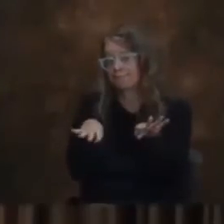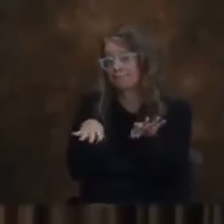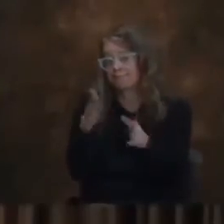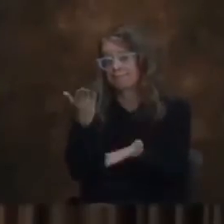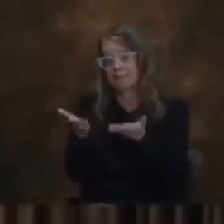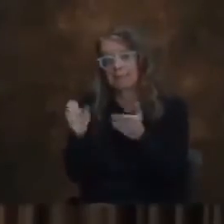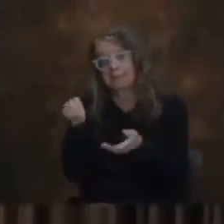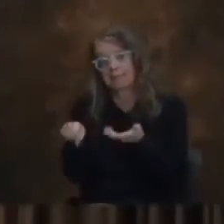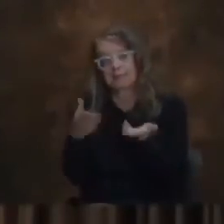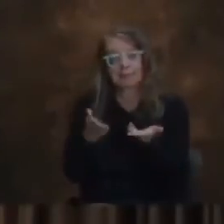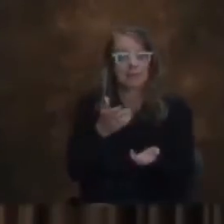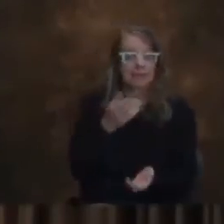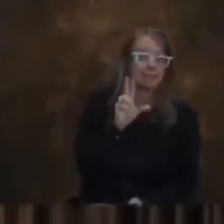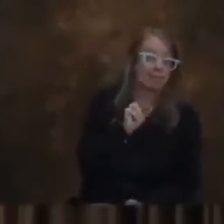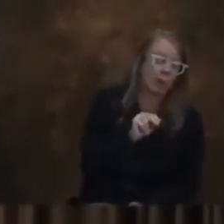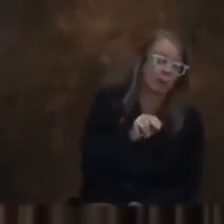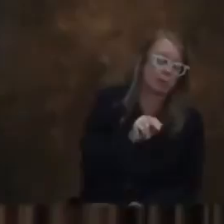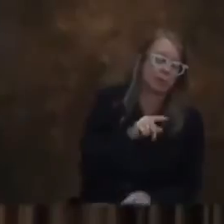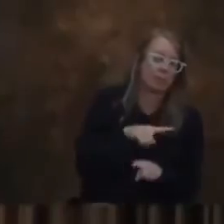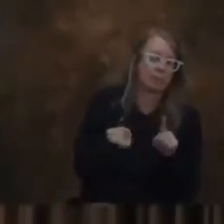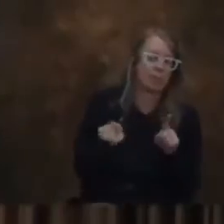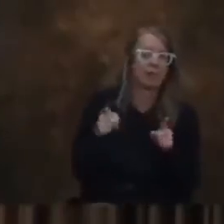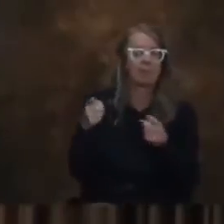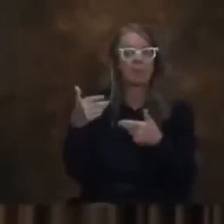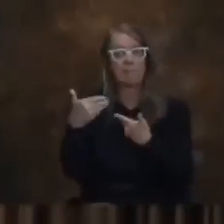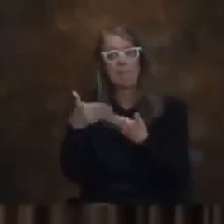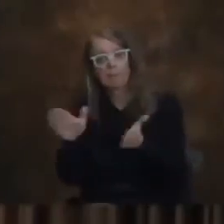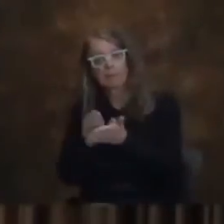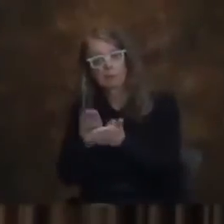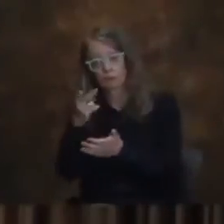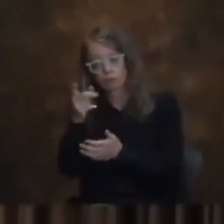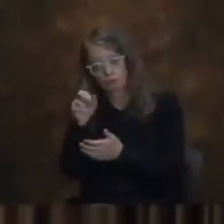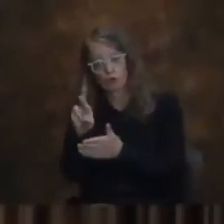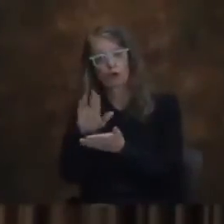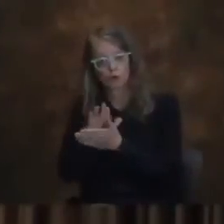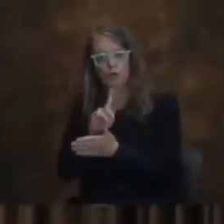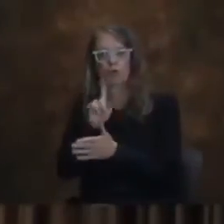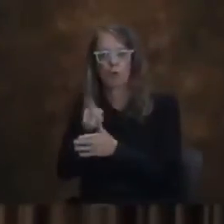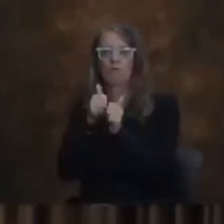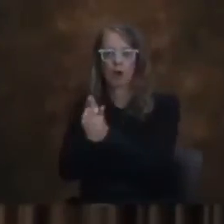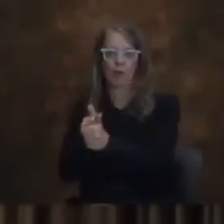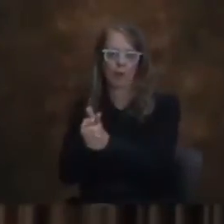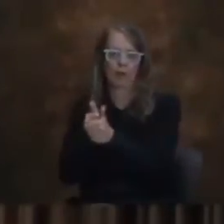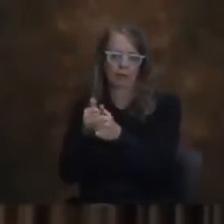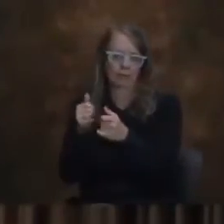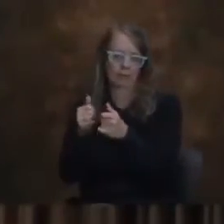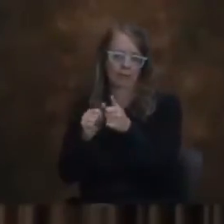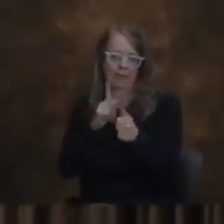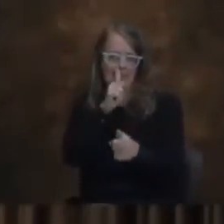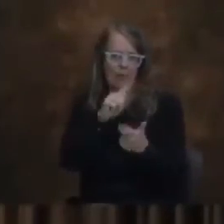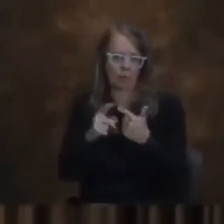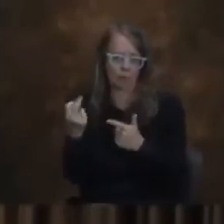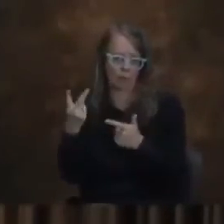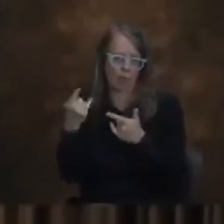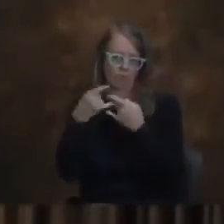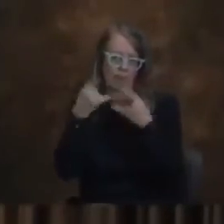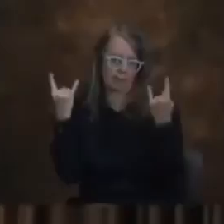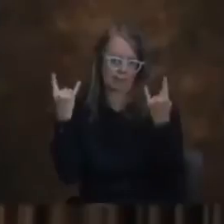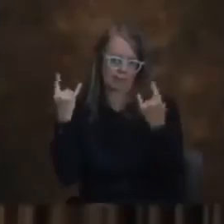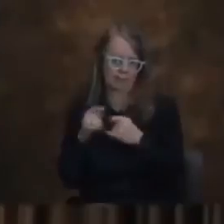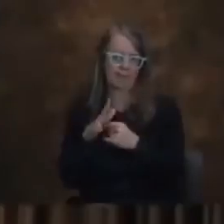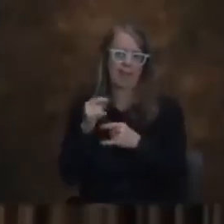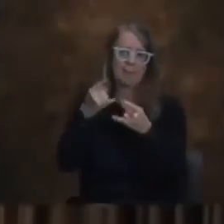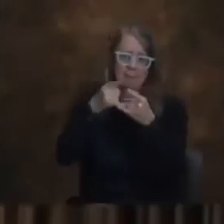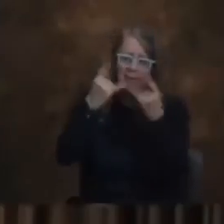las escuelas públicas y charter si están usando la mascarilla y es uno de los abordajes de capas y es un